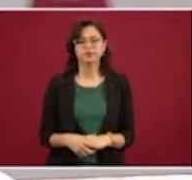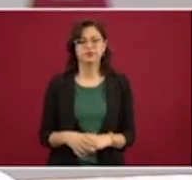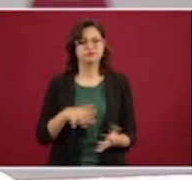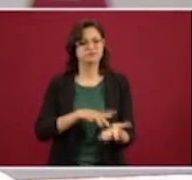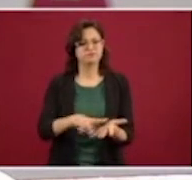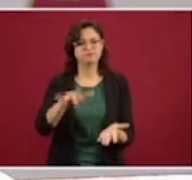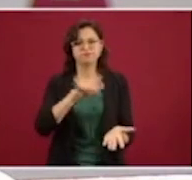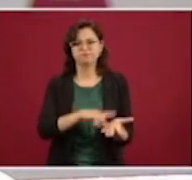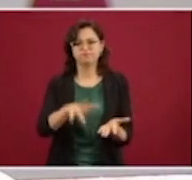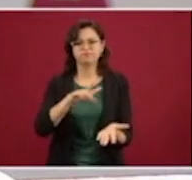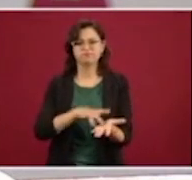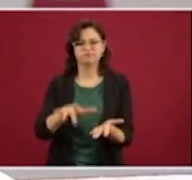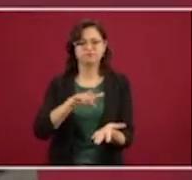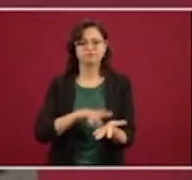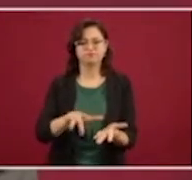apoyando mucho